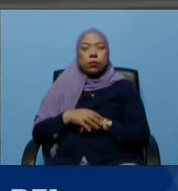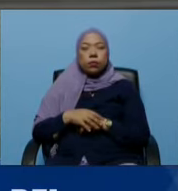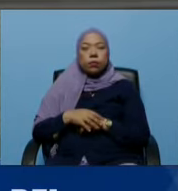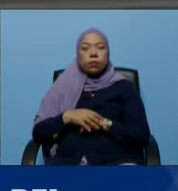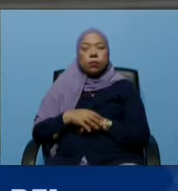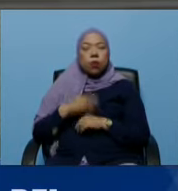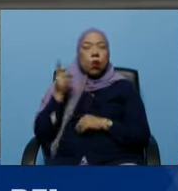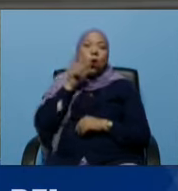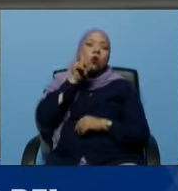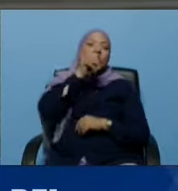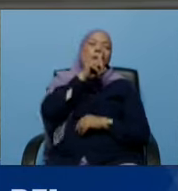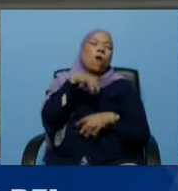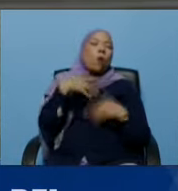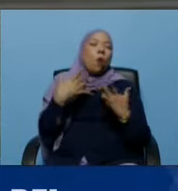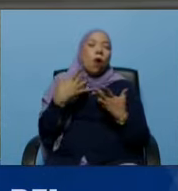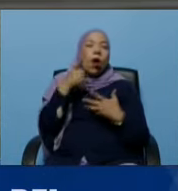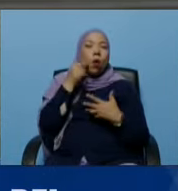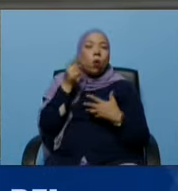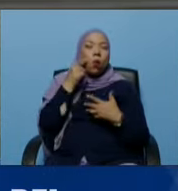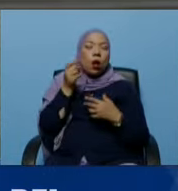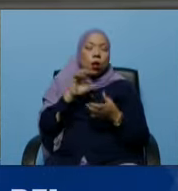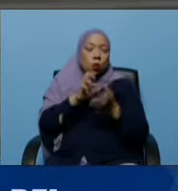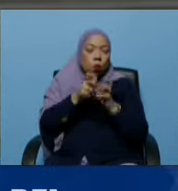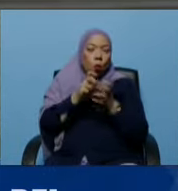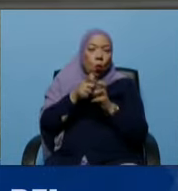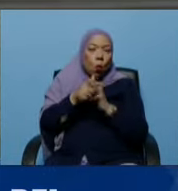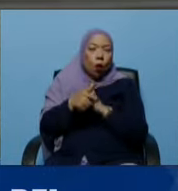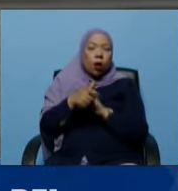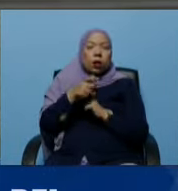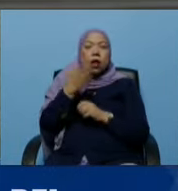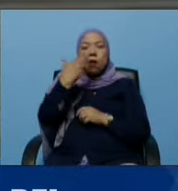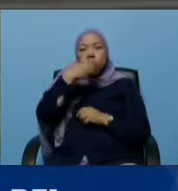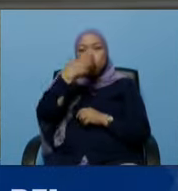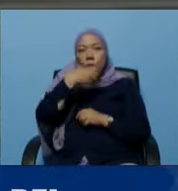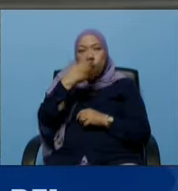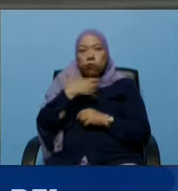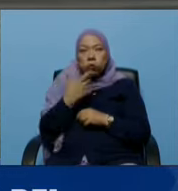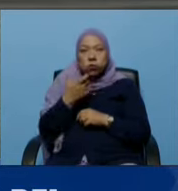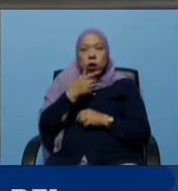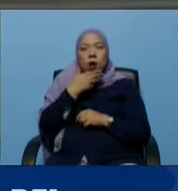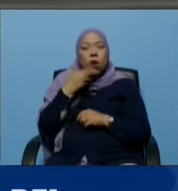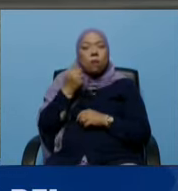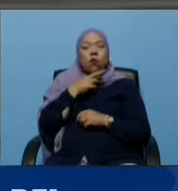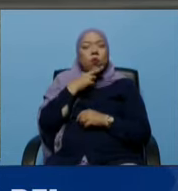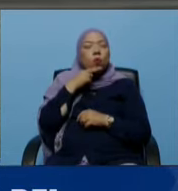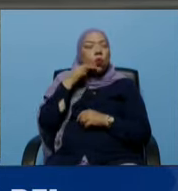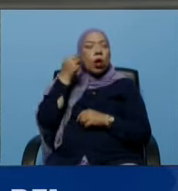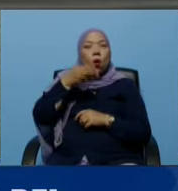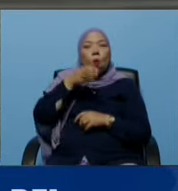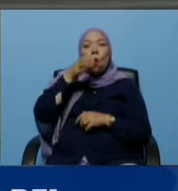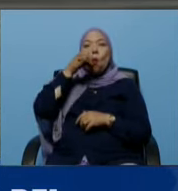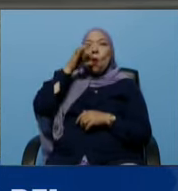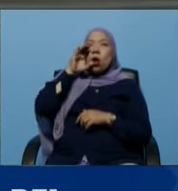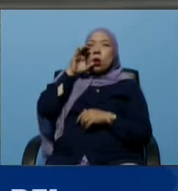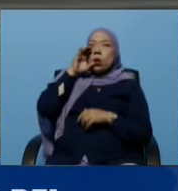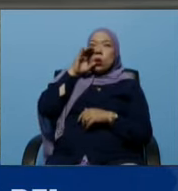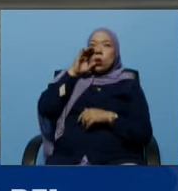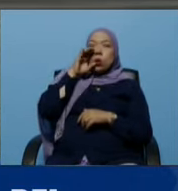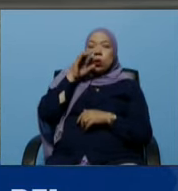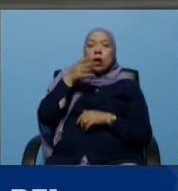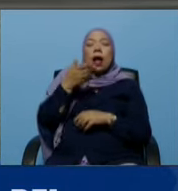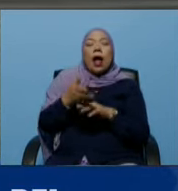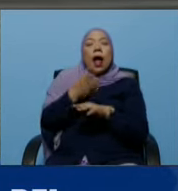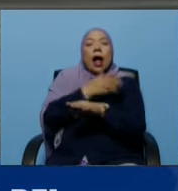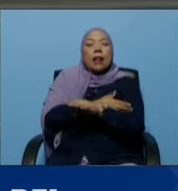¿Cómo se llama? Un extractor. Uno de los jugos es en